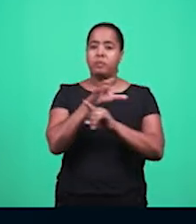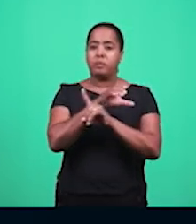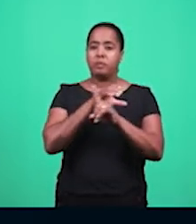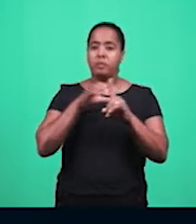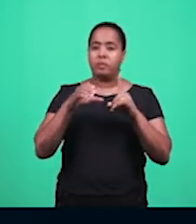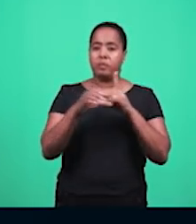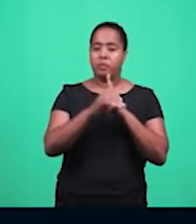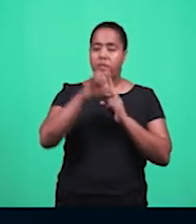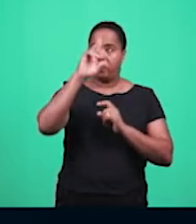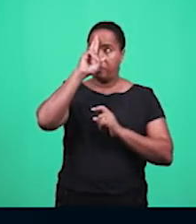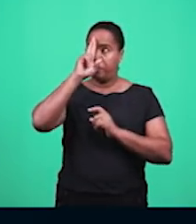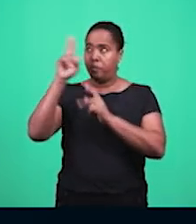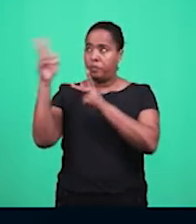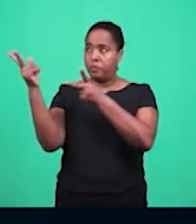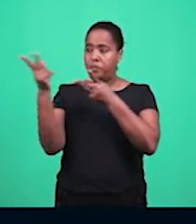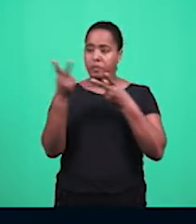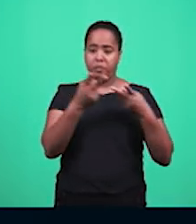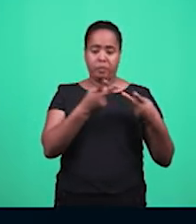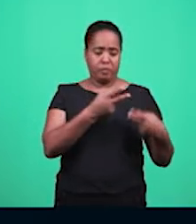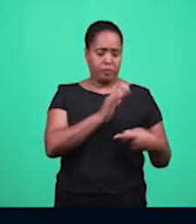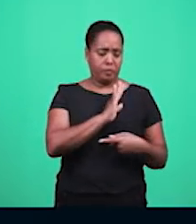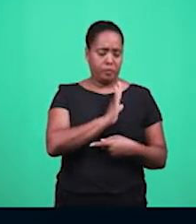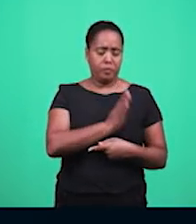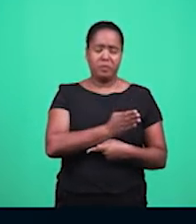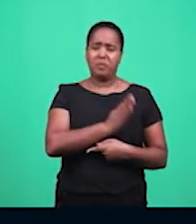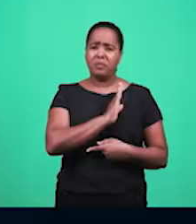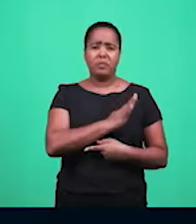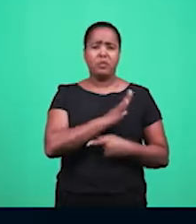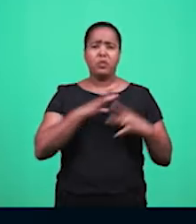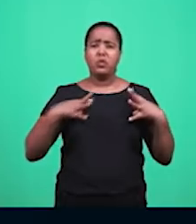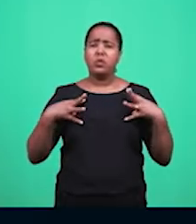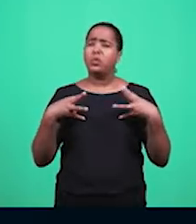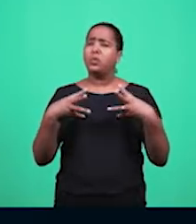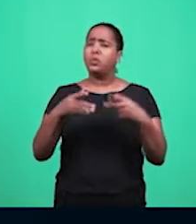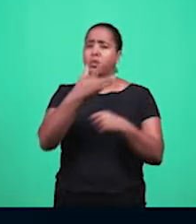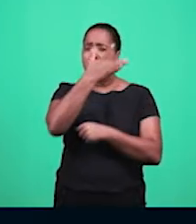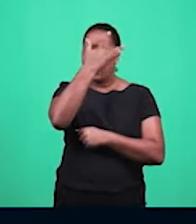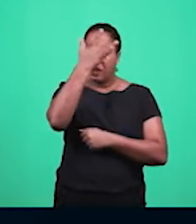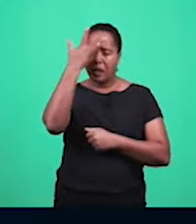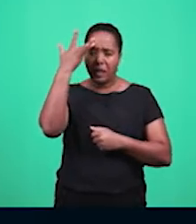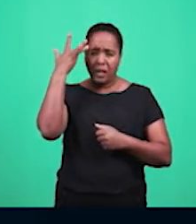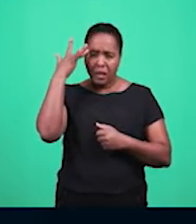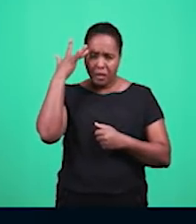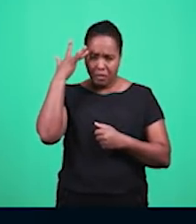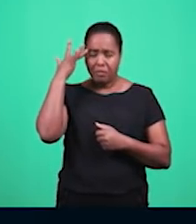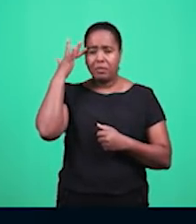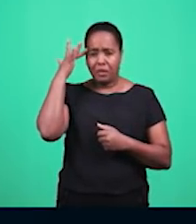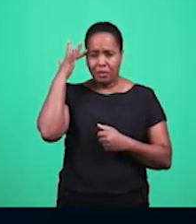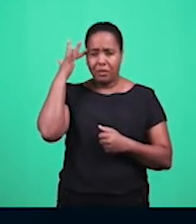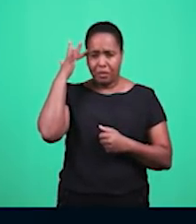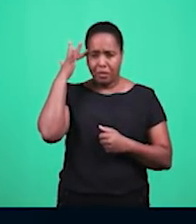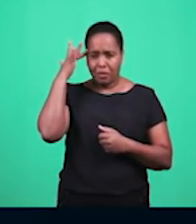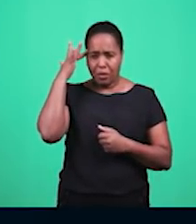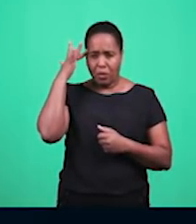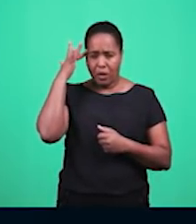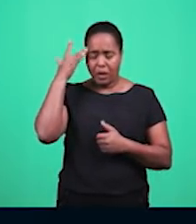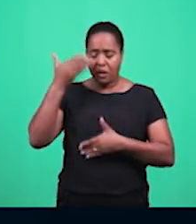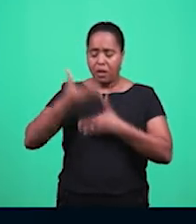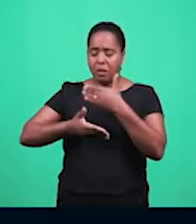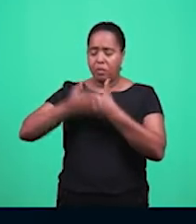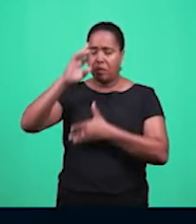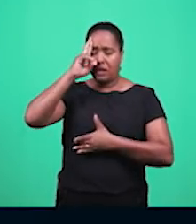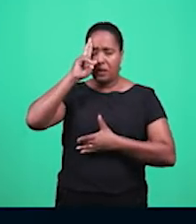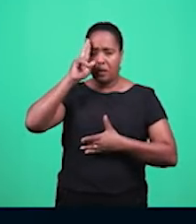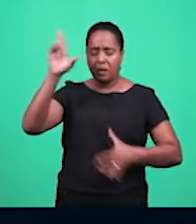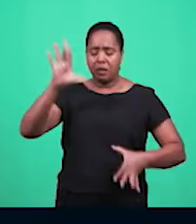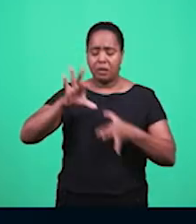culto visita nuestro corazón señor a todos aquellos que están conectados en